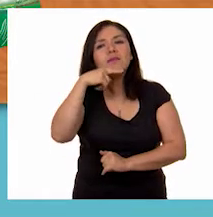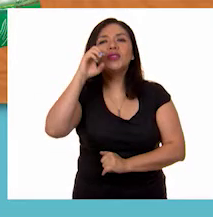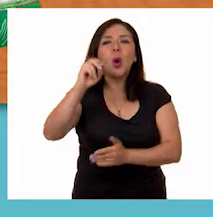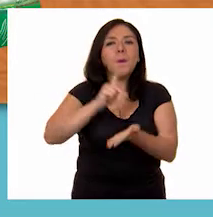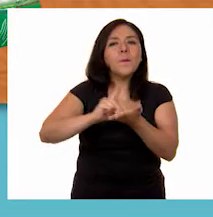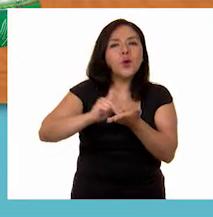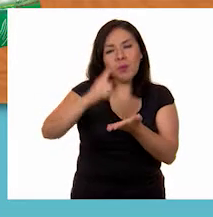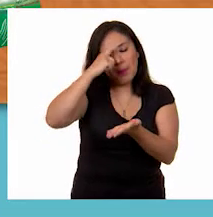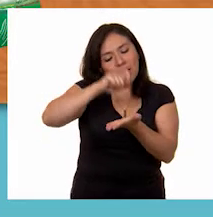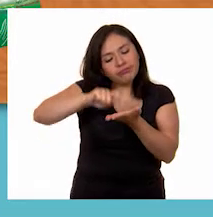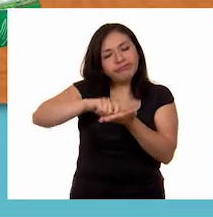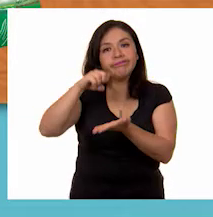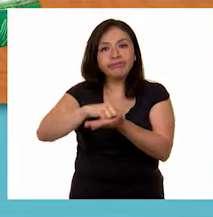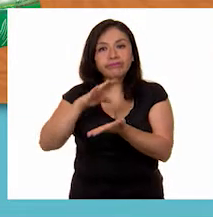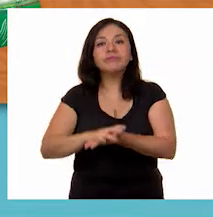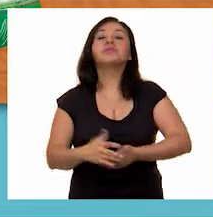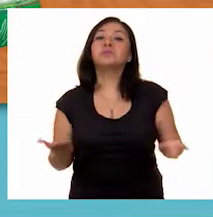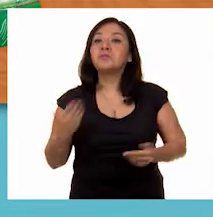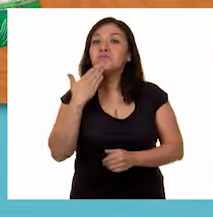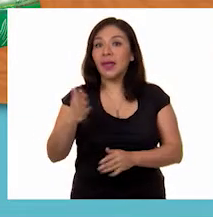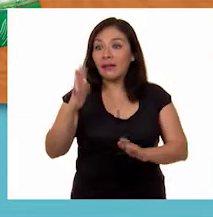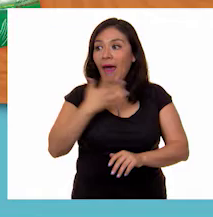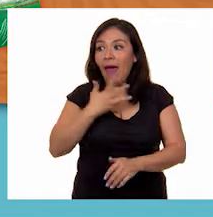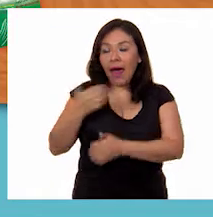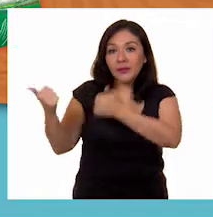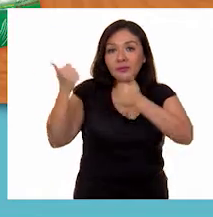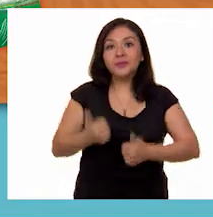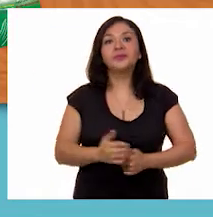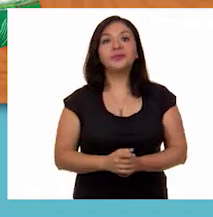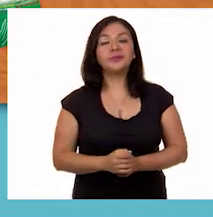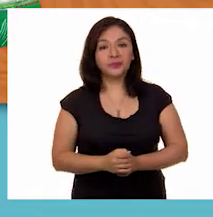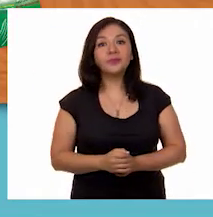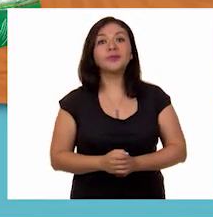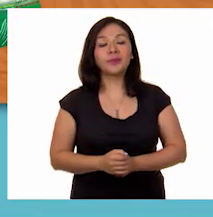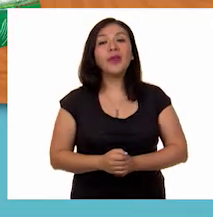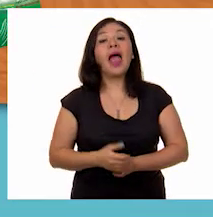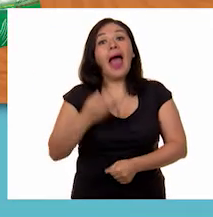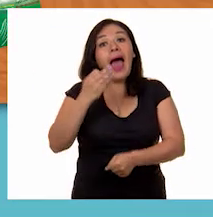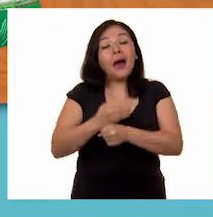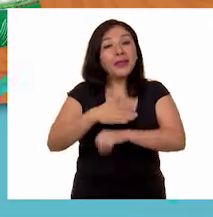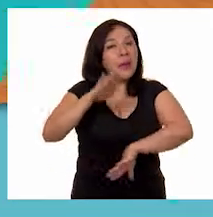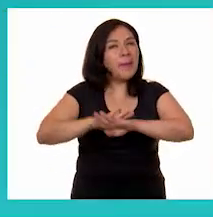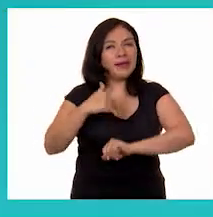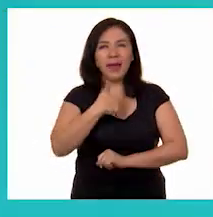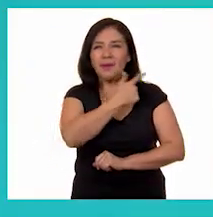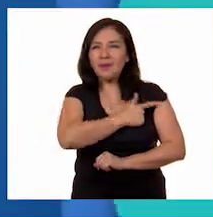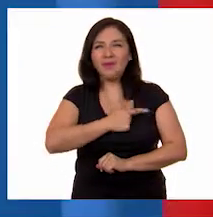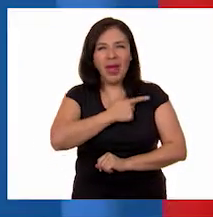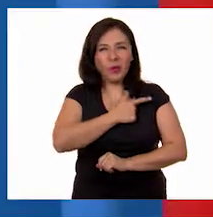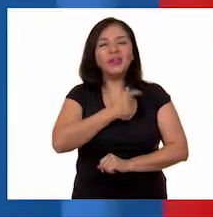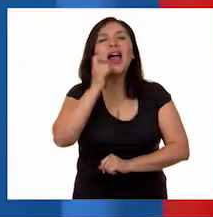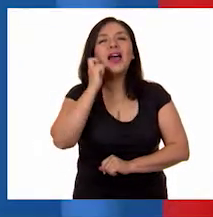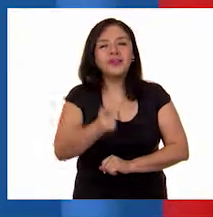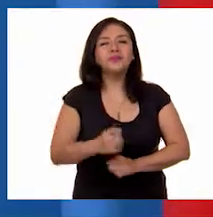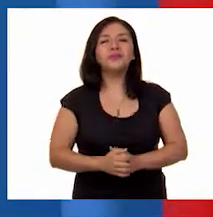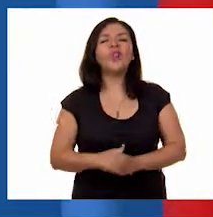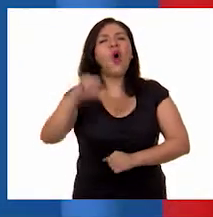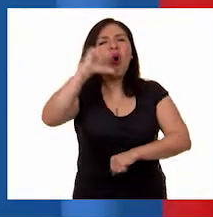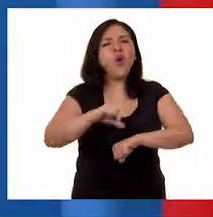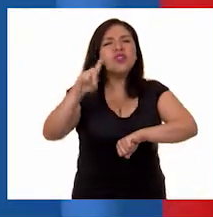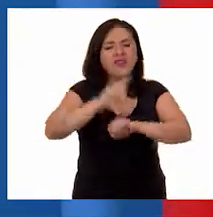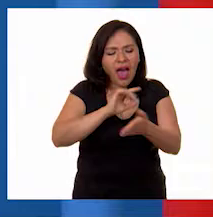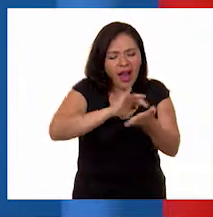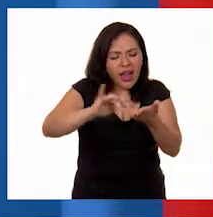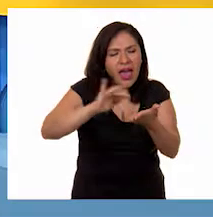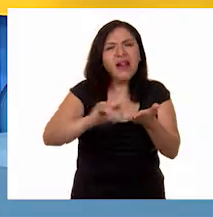para tomar nota. Perfecto, aquí ya los tenemos listos y mi momento favorito de la clase ha llegado. ¿Qué vamos a leer el día de hoy,